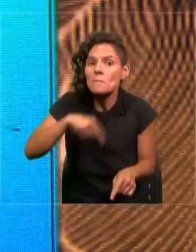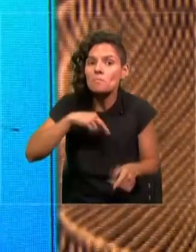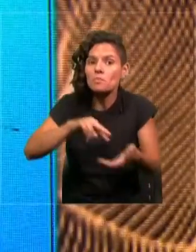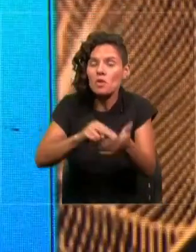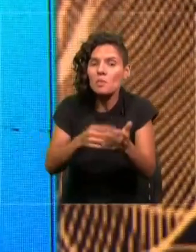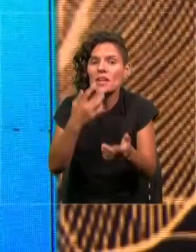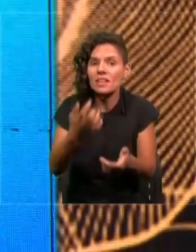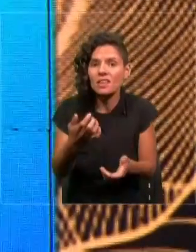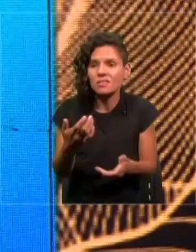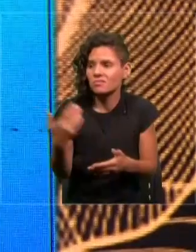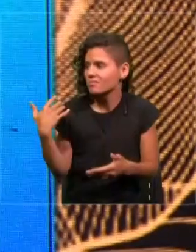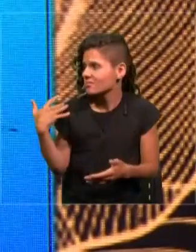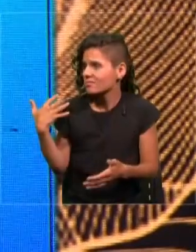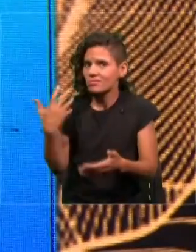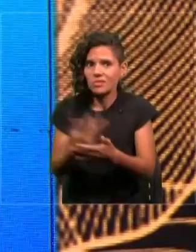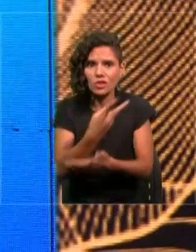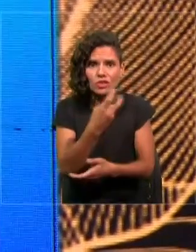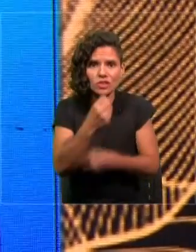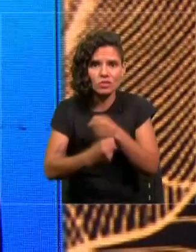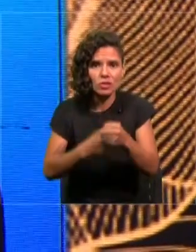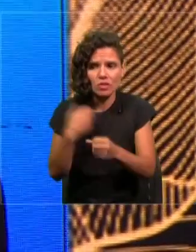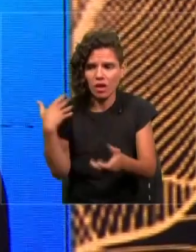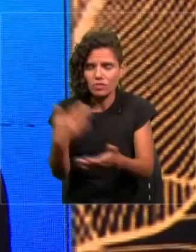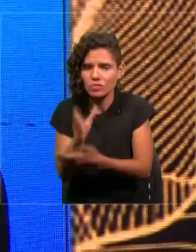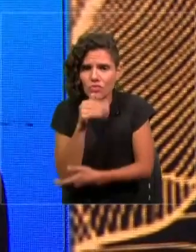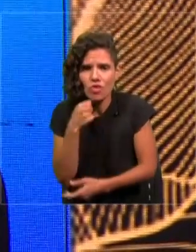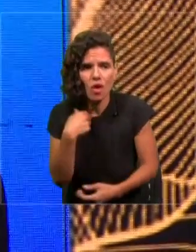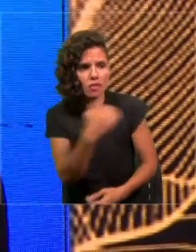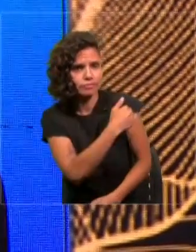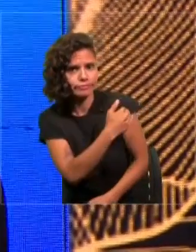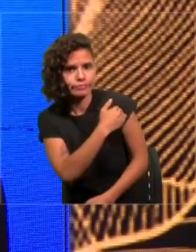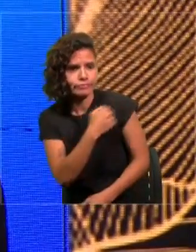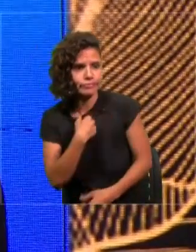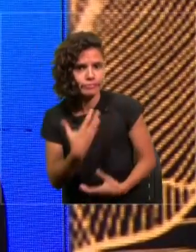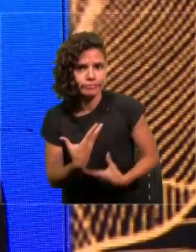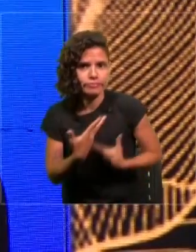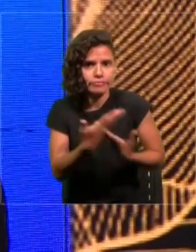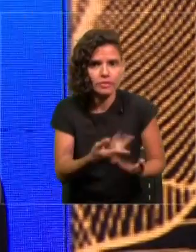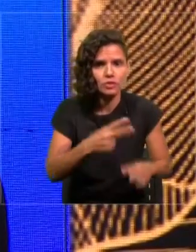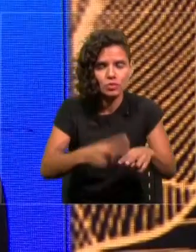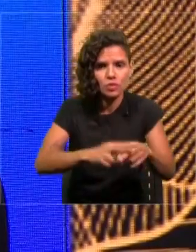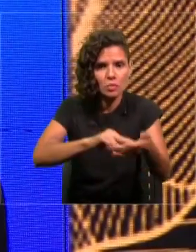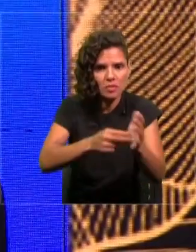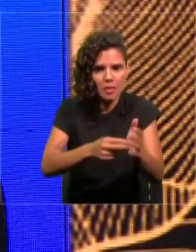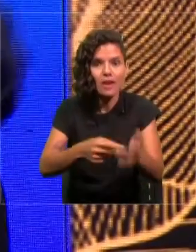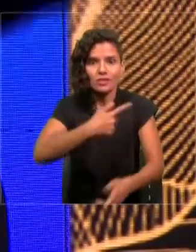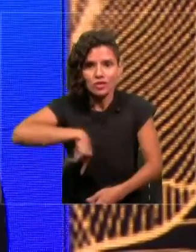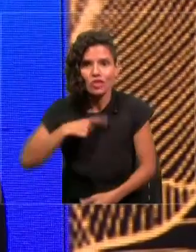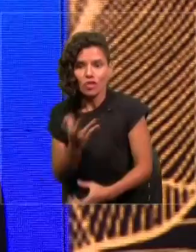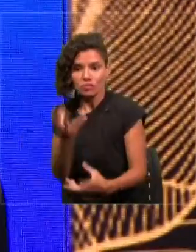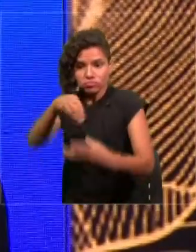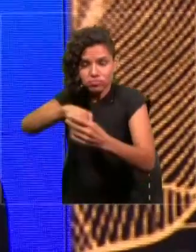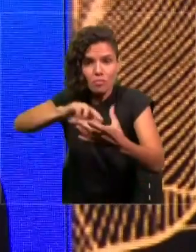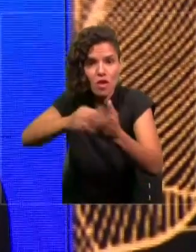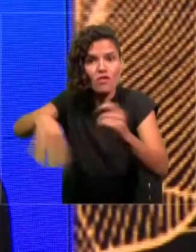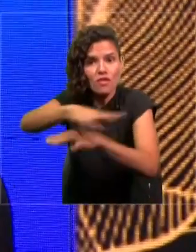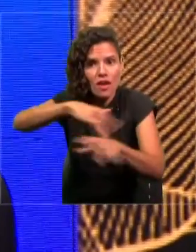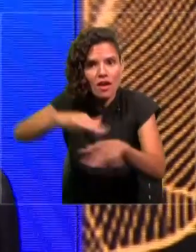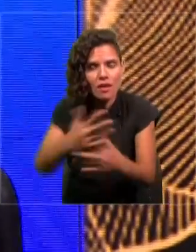sido llamados a resolver los conflictos. Somos el conflicto. Y otros lo